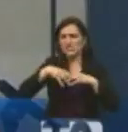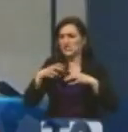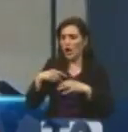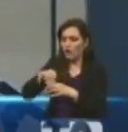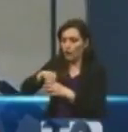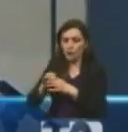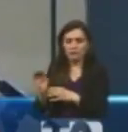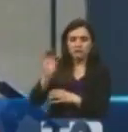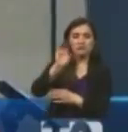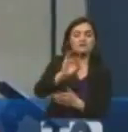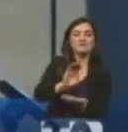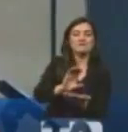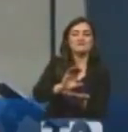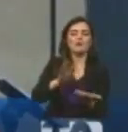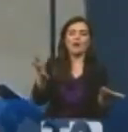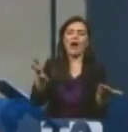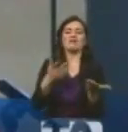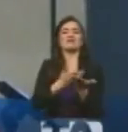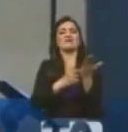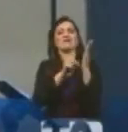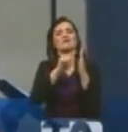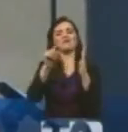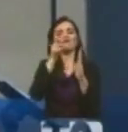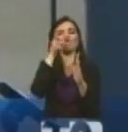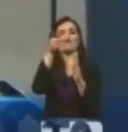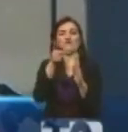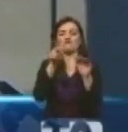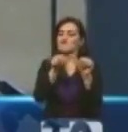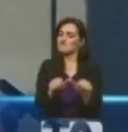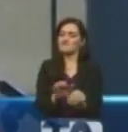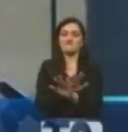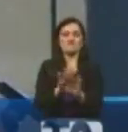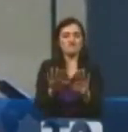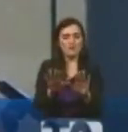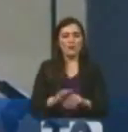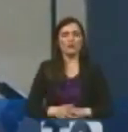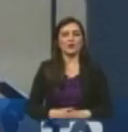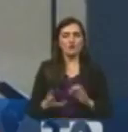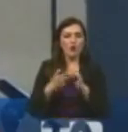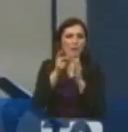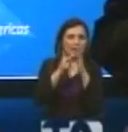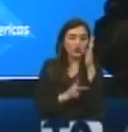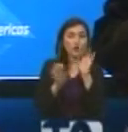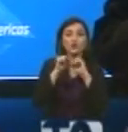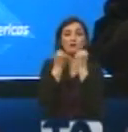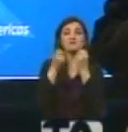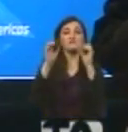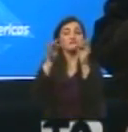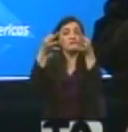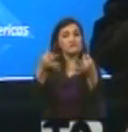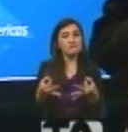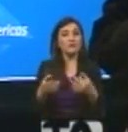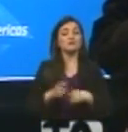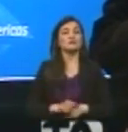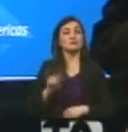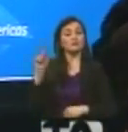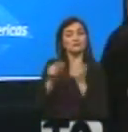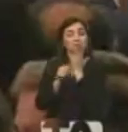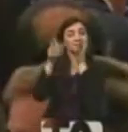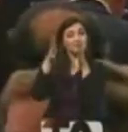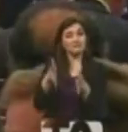mantener estables las finanzas públicas y que también nos permita garantizar la consecución de los programas sociales. Martínez reveló todos